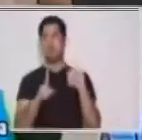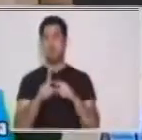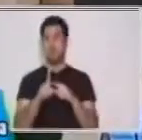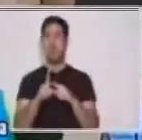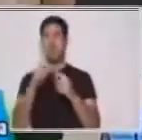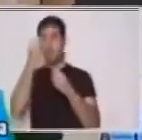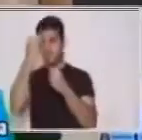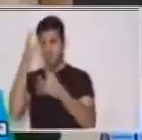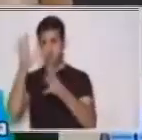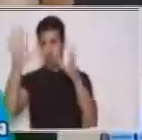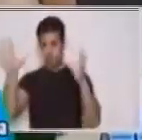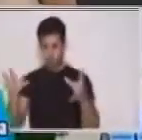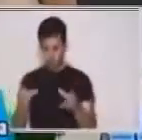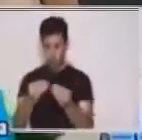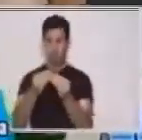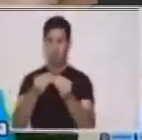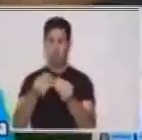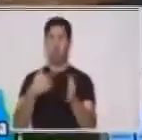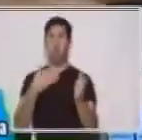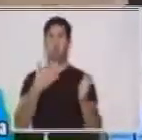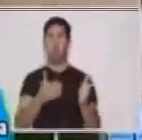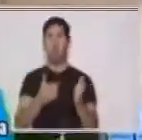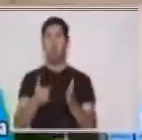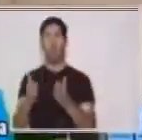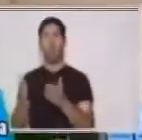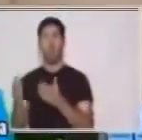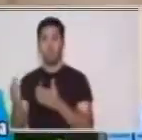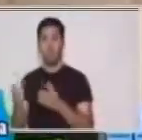información. La voy a organizar poniendo